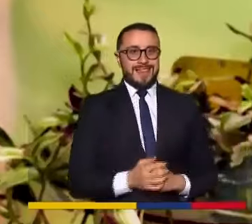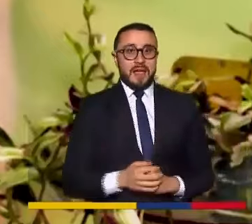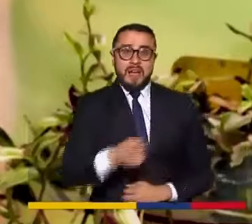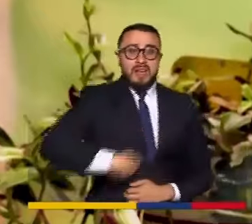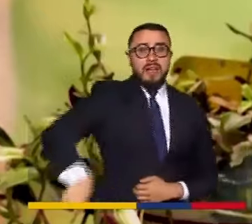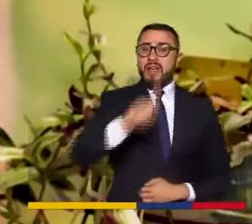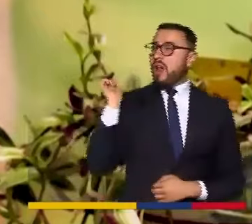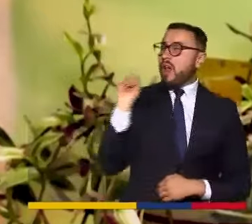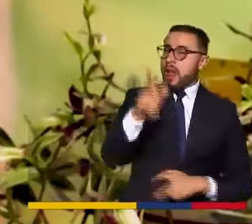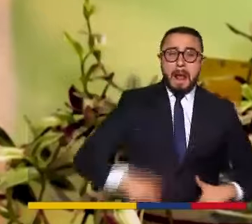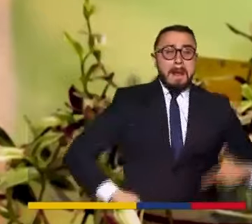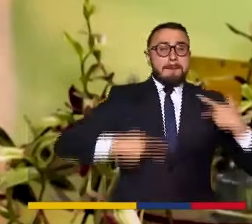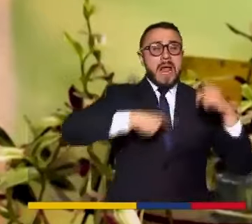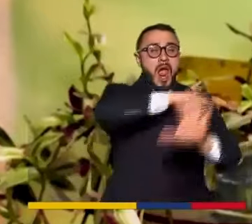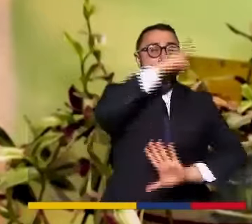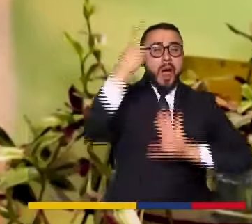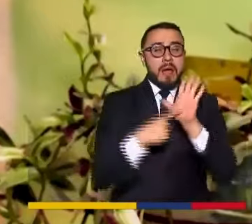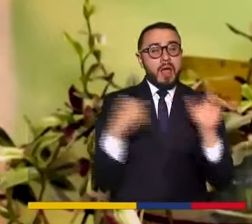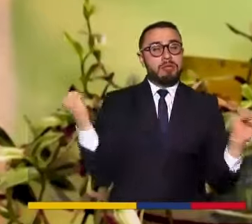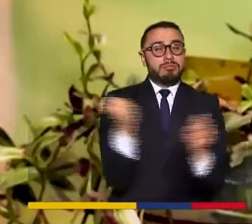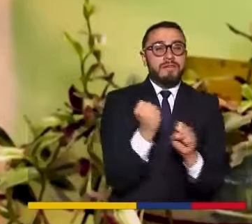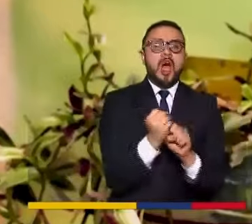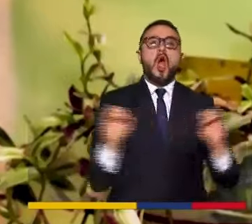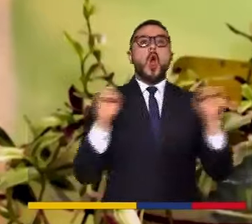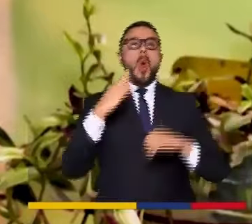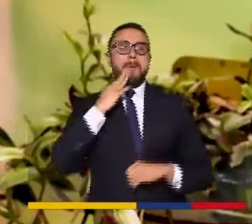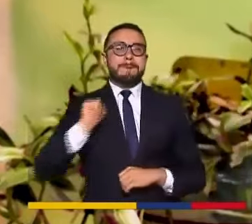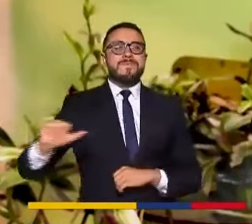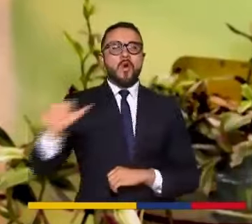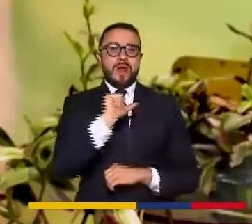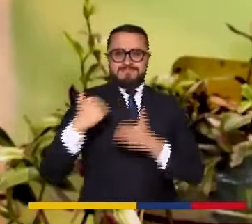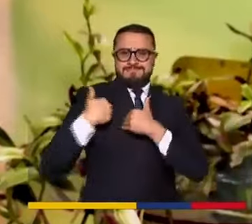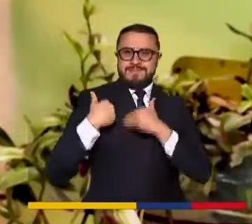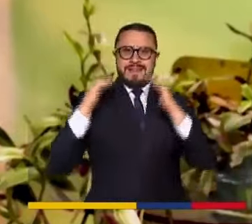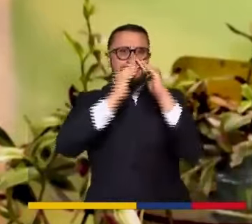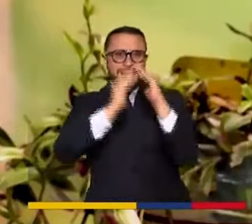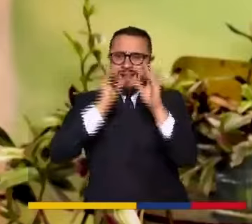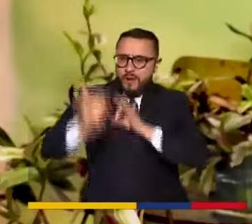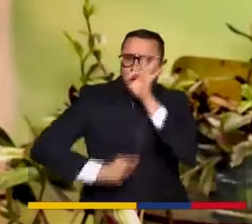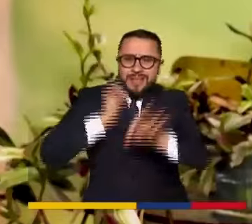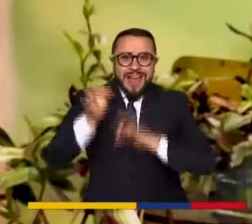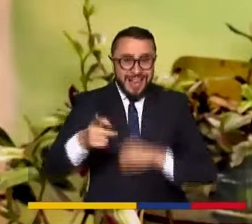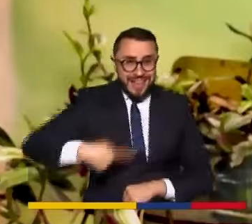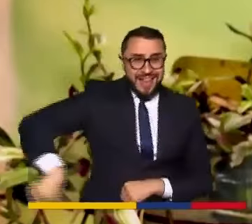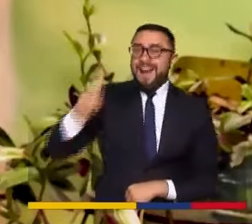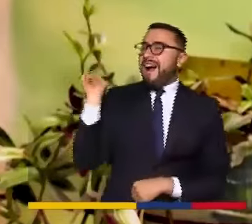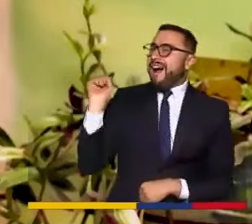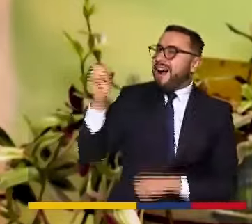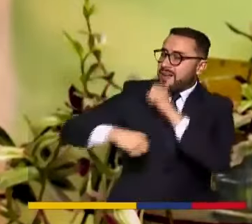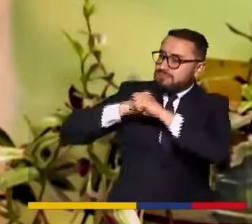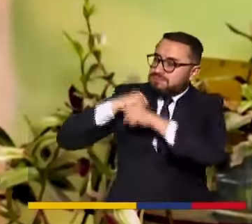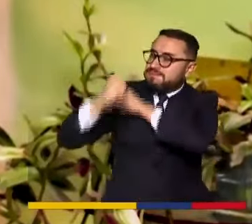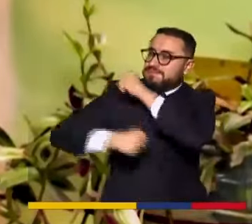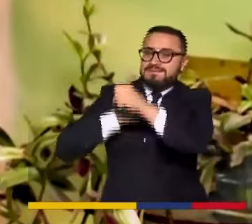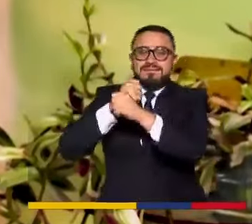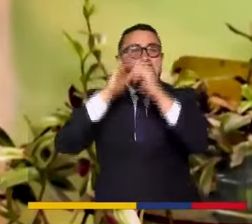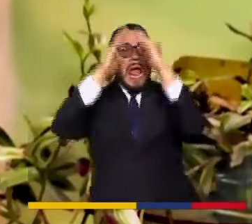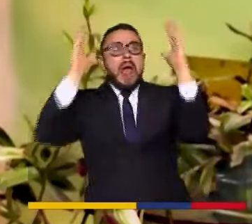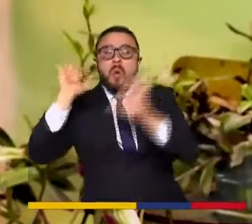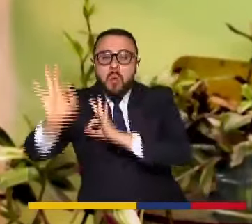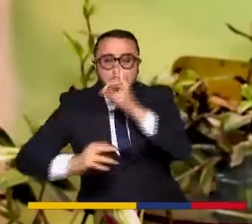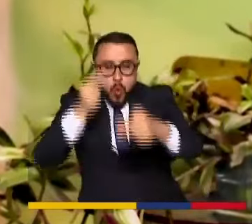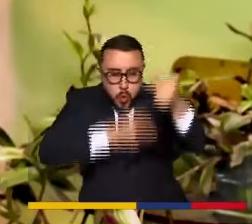su vida entera al trabajo como las amas de casa por ejemplo que dedicaron décadas Al cuidado de su hogar de sus niños de